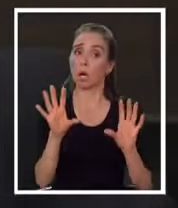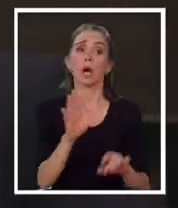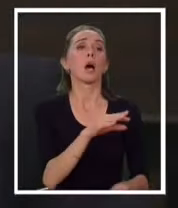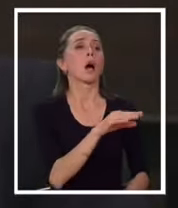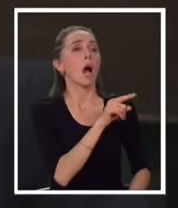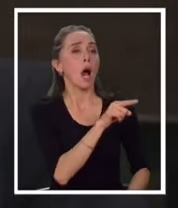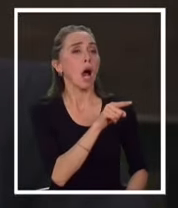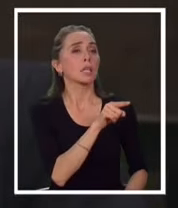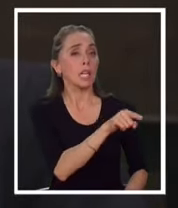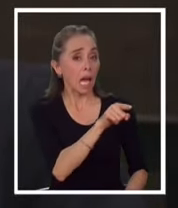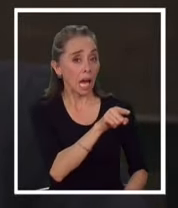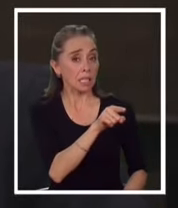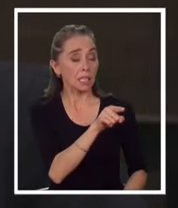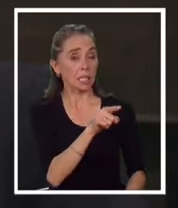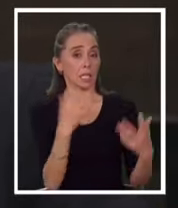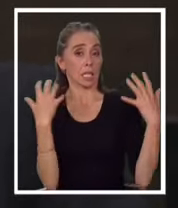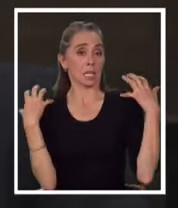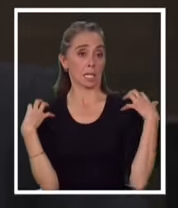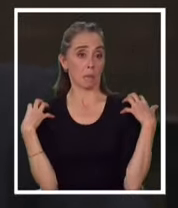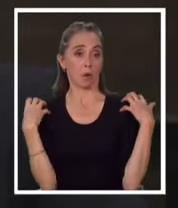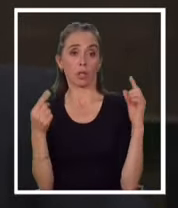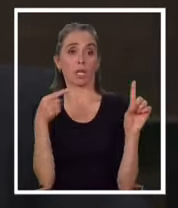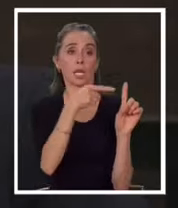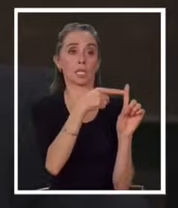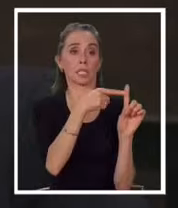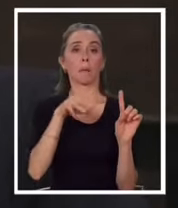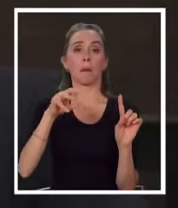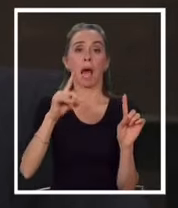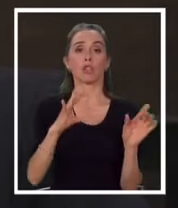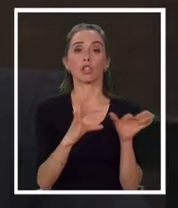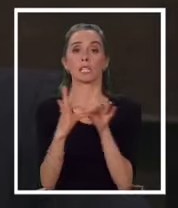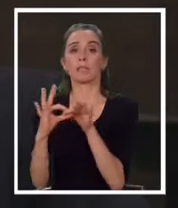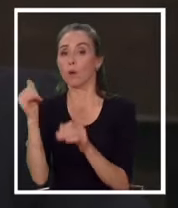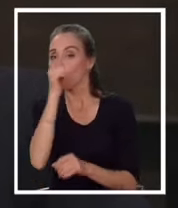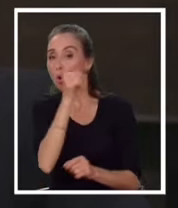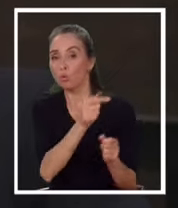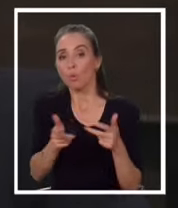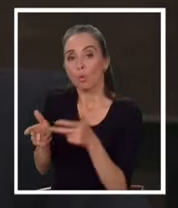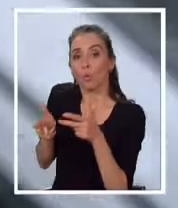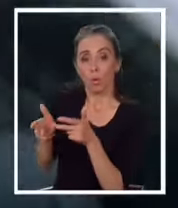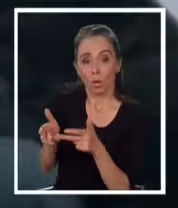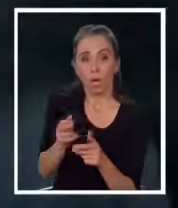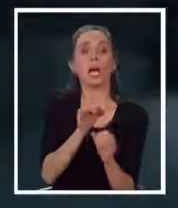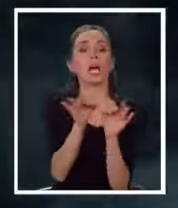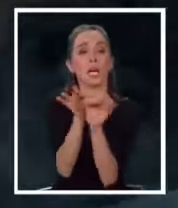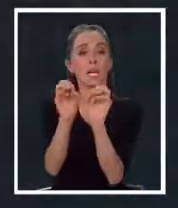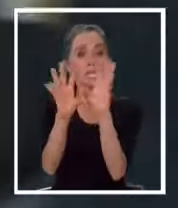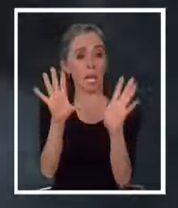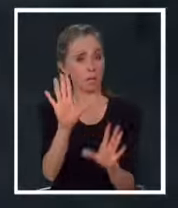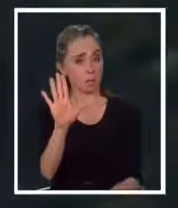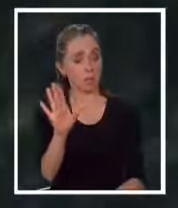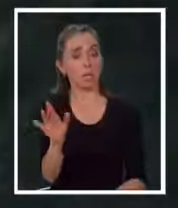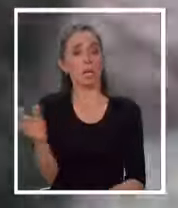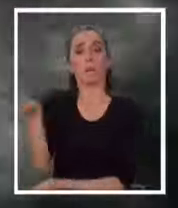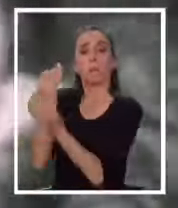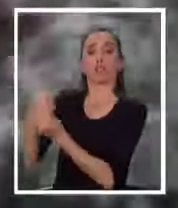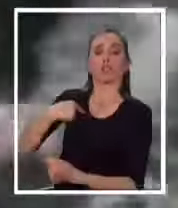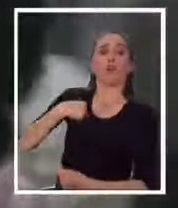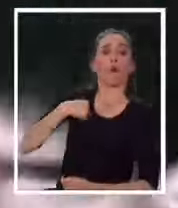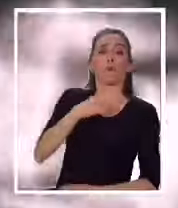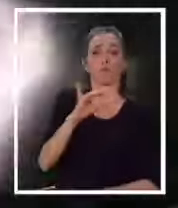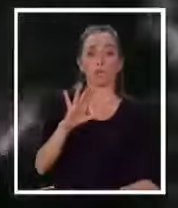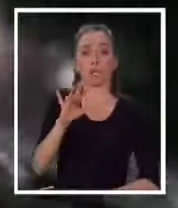Algunos te endosan a ti la responsabilidad del vínculo de Maradona con la droga. ¿Aclaremos eso? Los que me señalan,